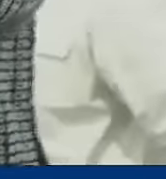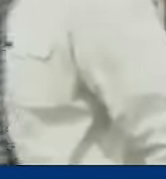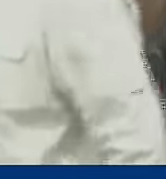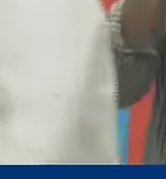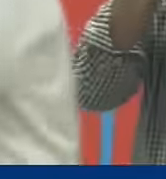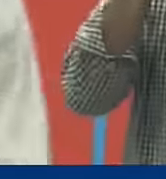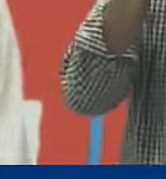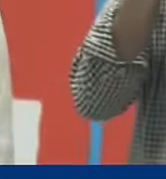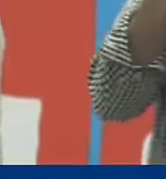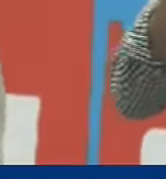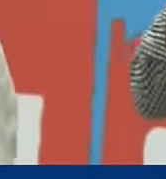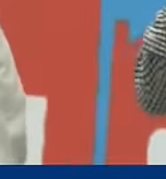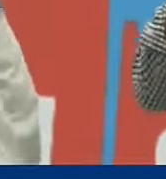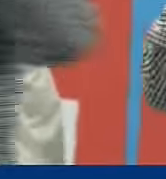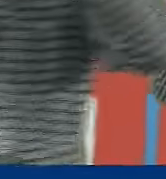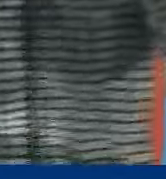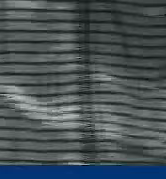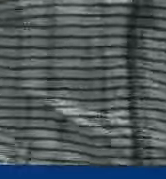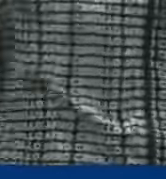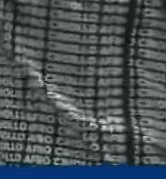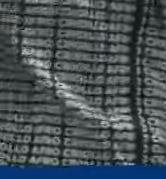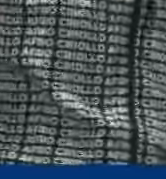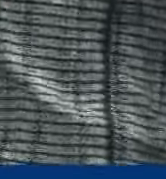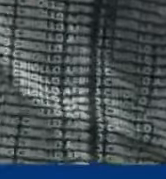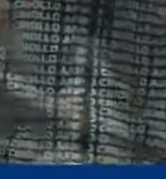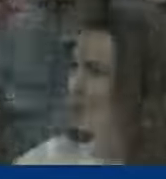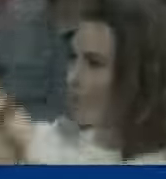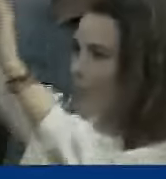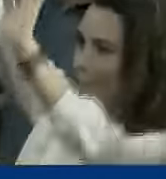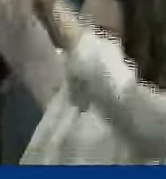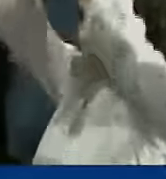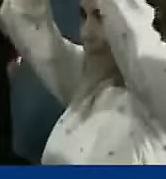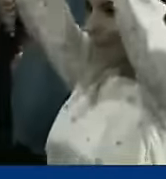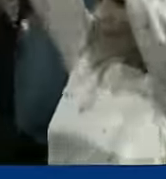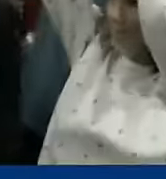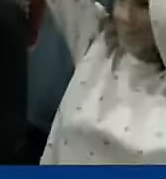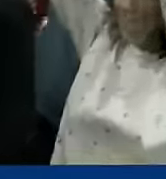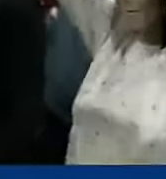Y si eres venezolano, regálame una fuerte bulla.